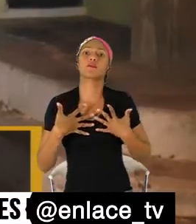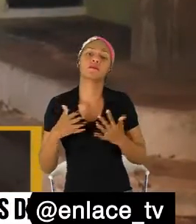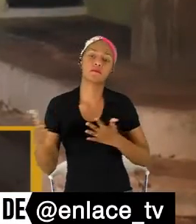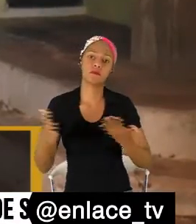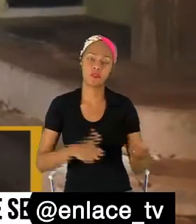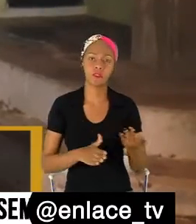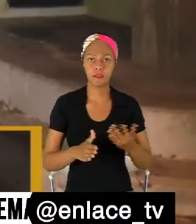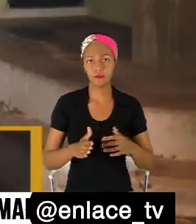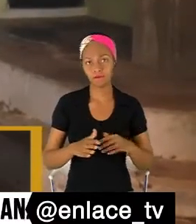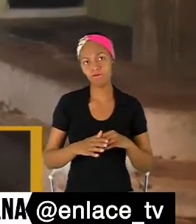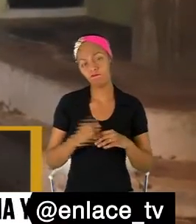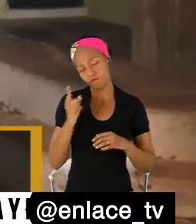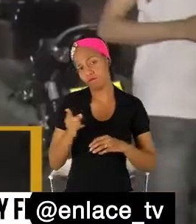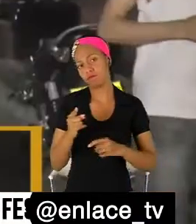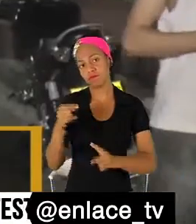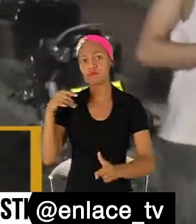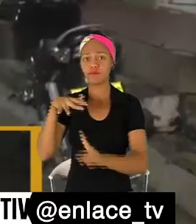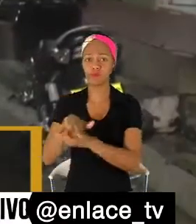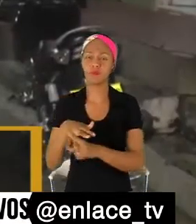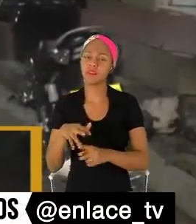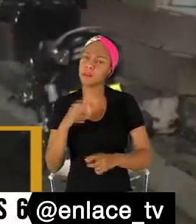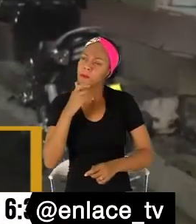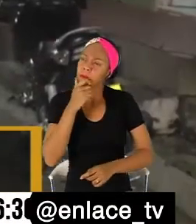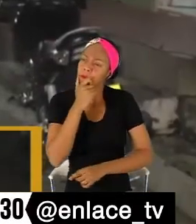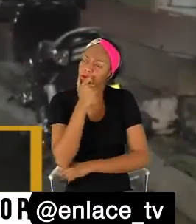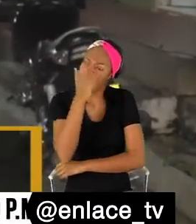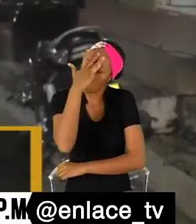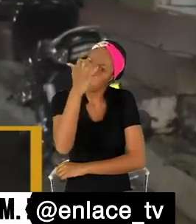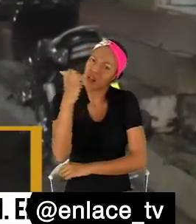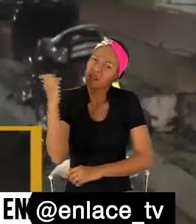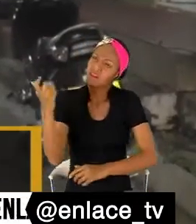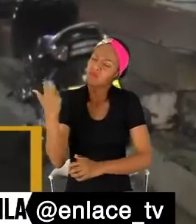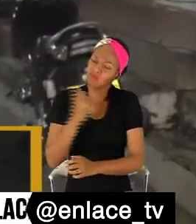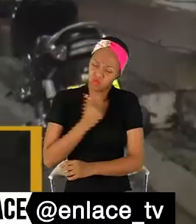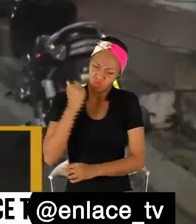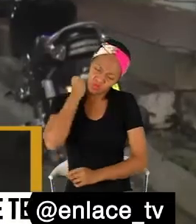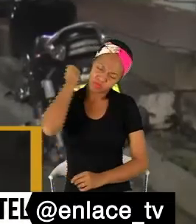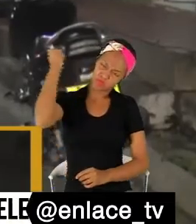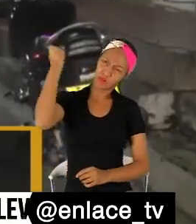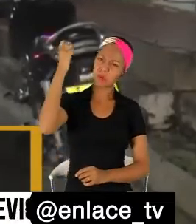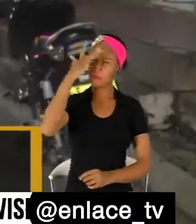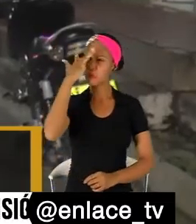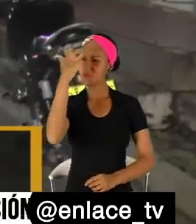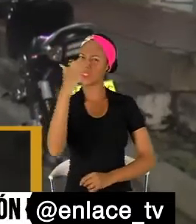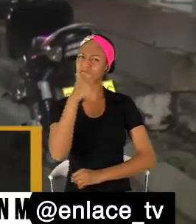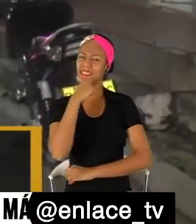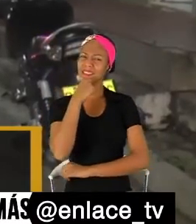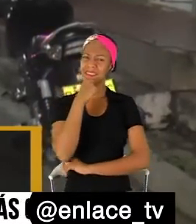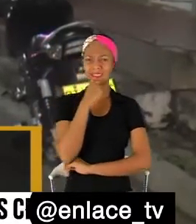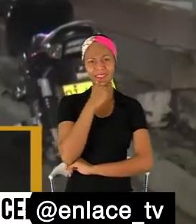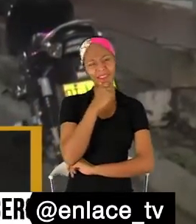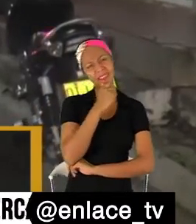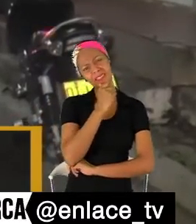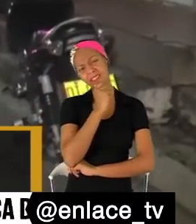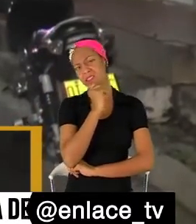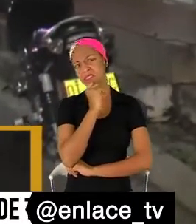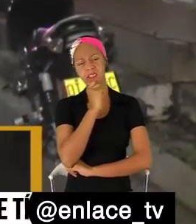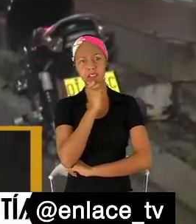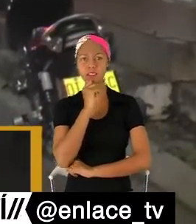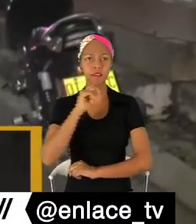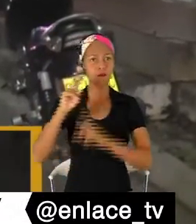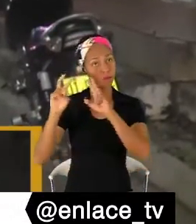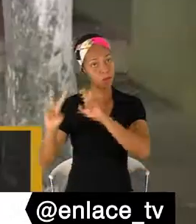causas que generaron pues la situación de este adolescente pues a que llevaran a tomar esta decisión. En lo que primero